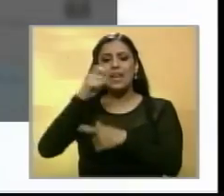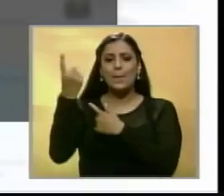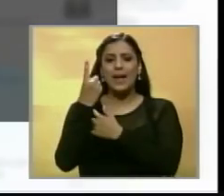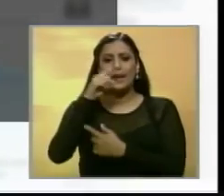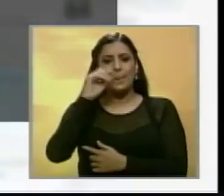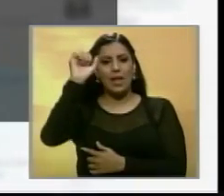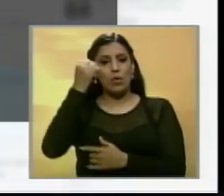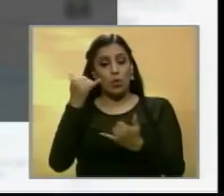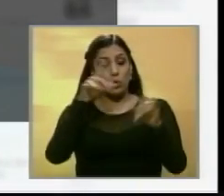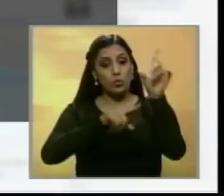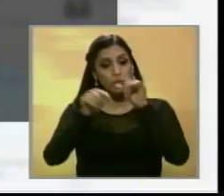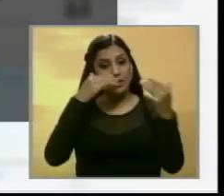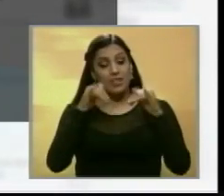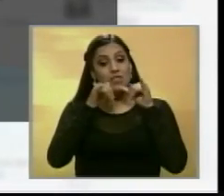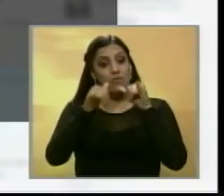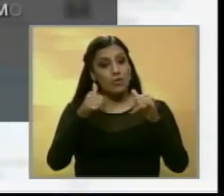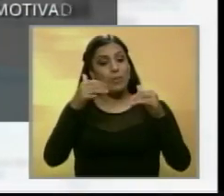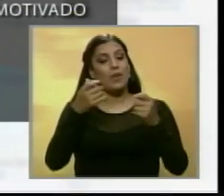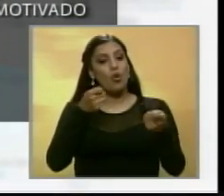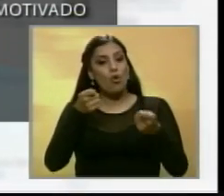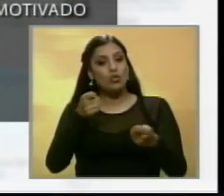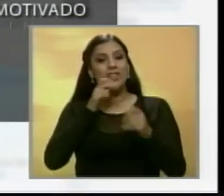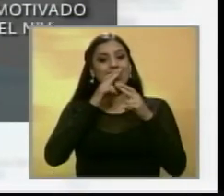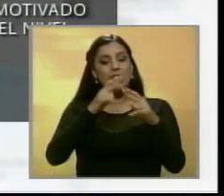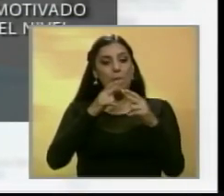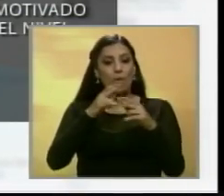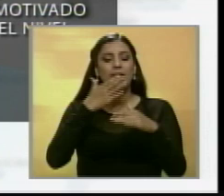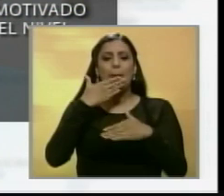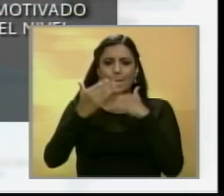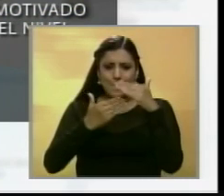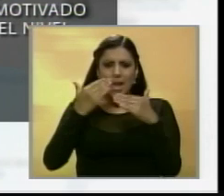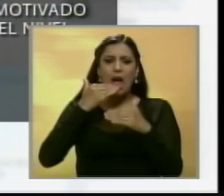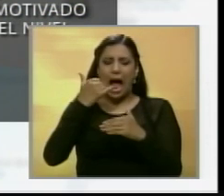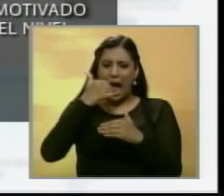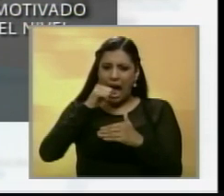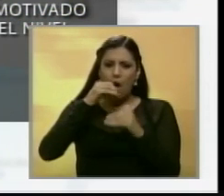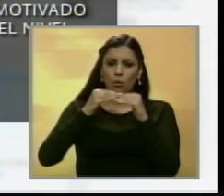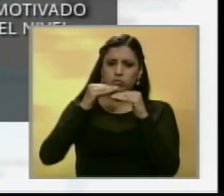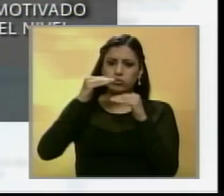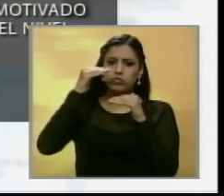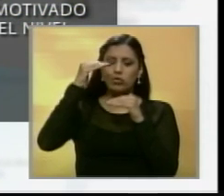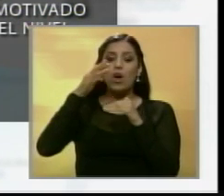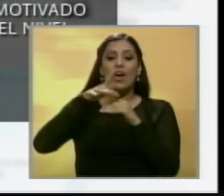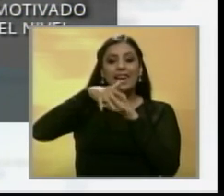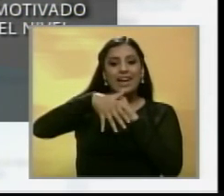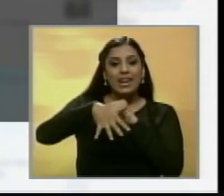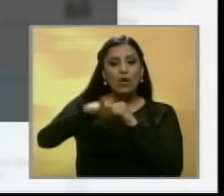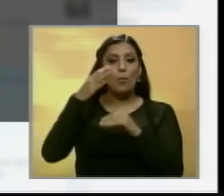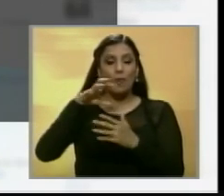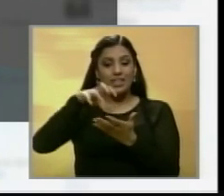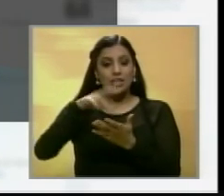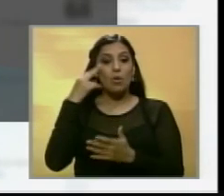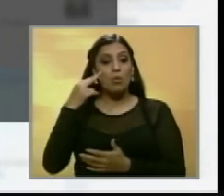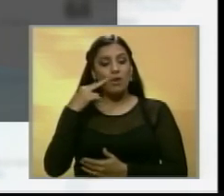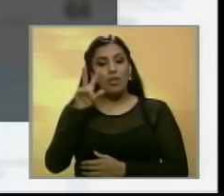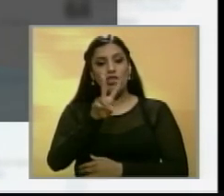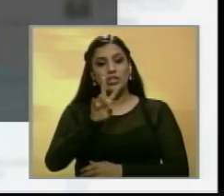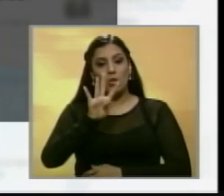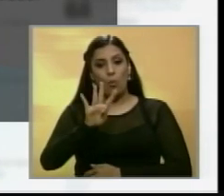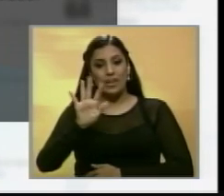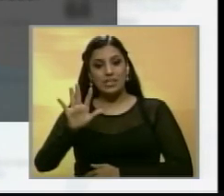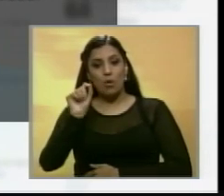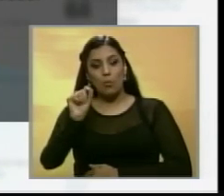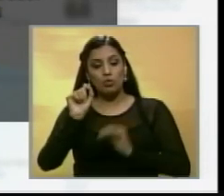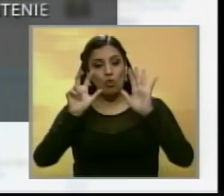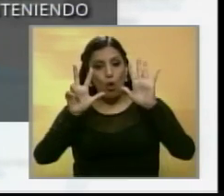A través de su cuenta en Twitter informó que la medida responde a la mejoría en el aumento del nivel del embalse del Guri en 245.8